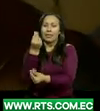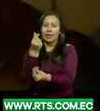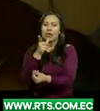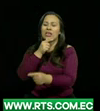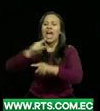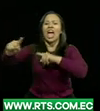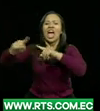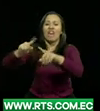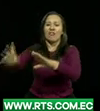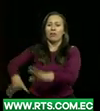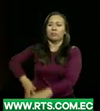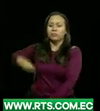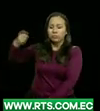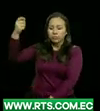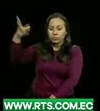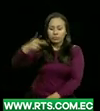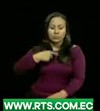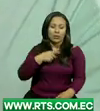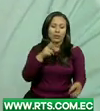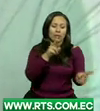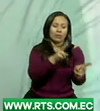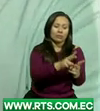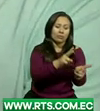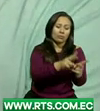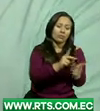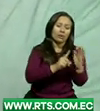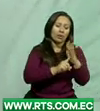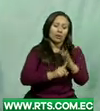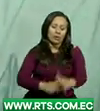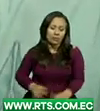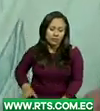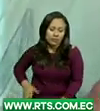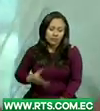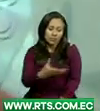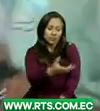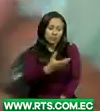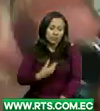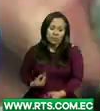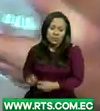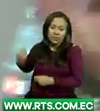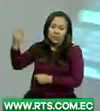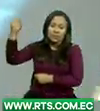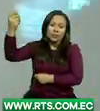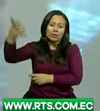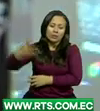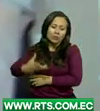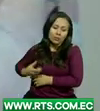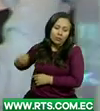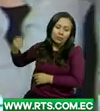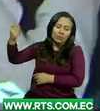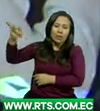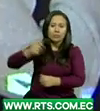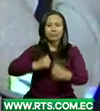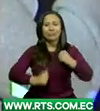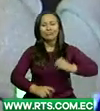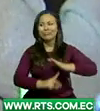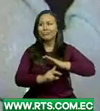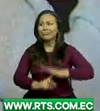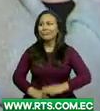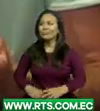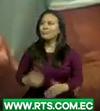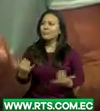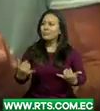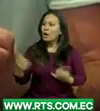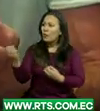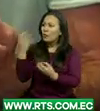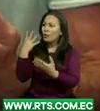una mafia. También participa Jaime Tamariz, actor de teatro que incursionó por primera vez en la pantalla grande. Lo que más me gustó fue